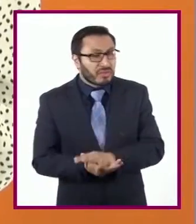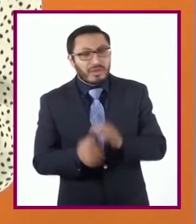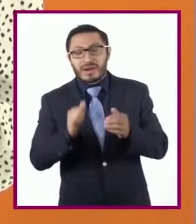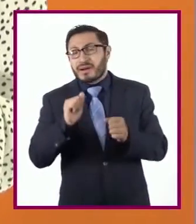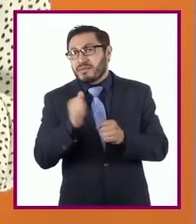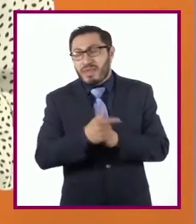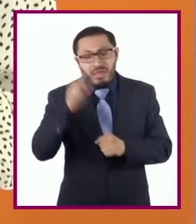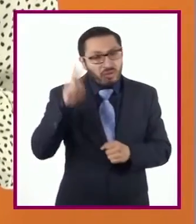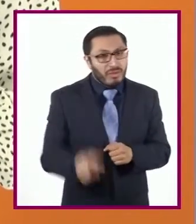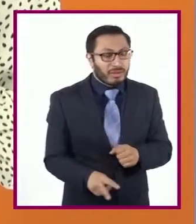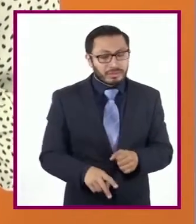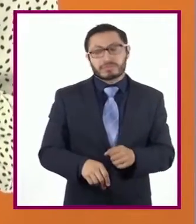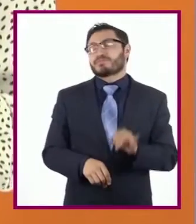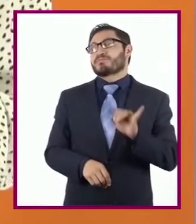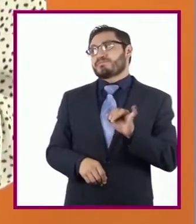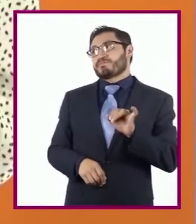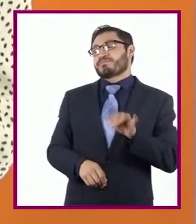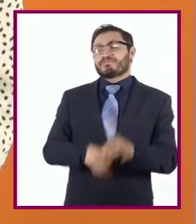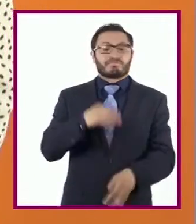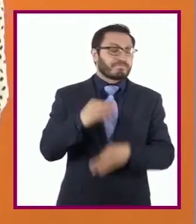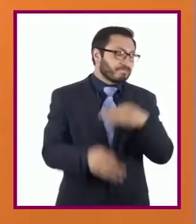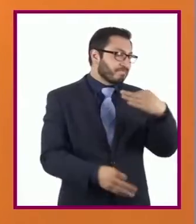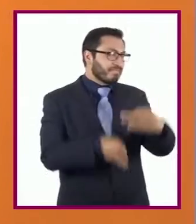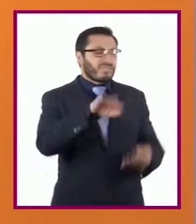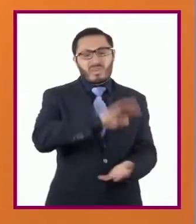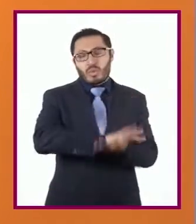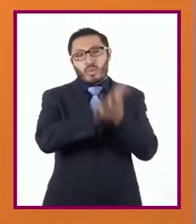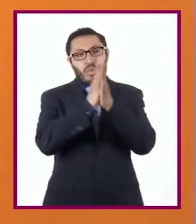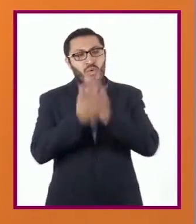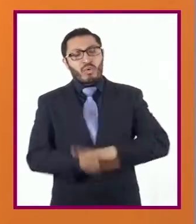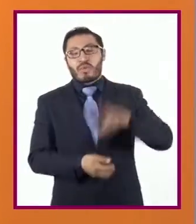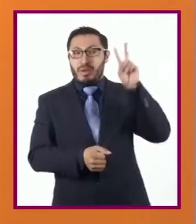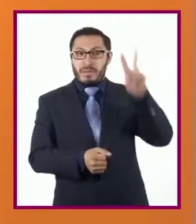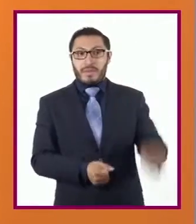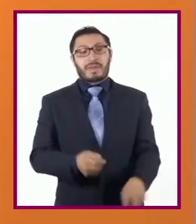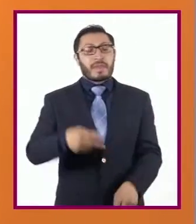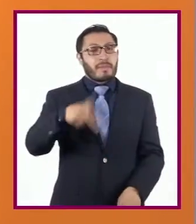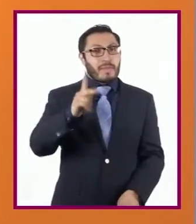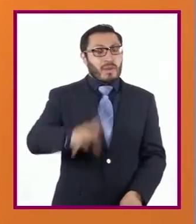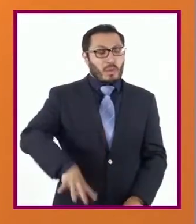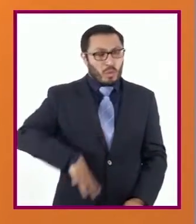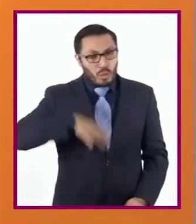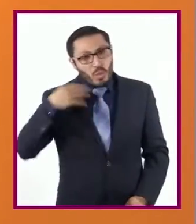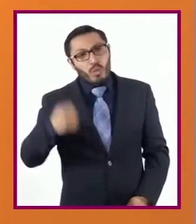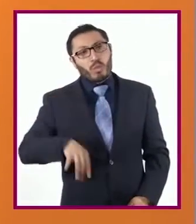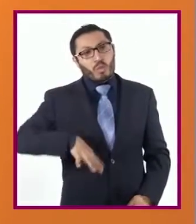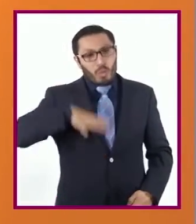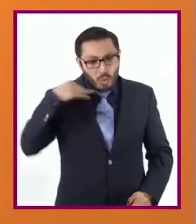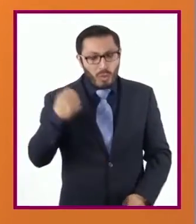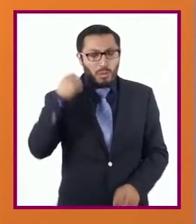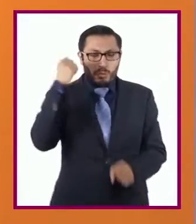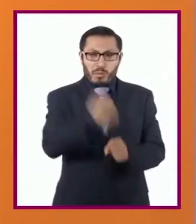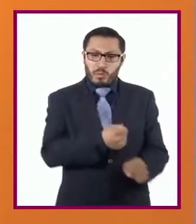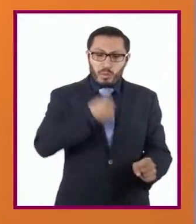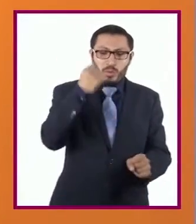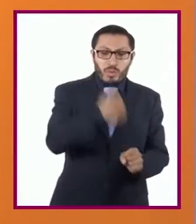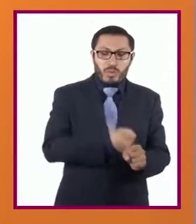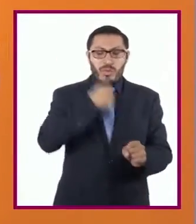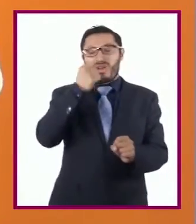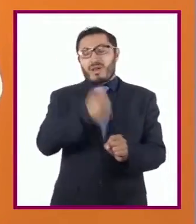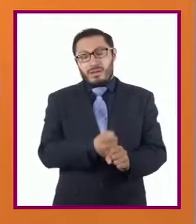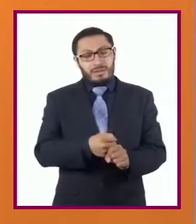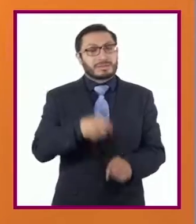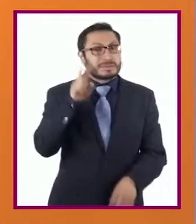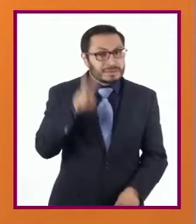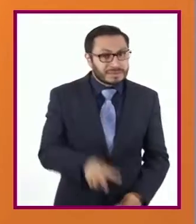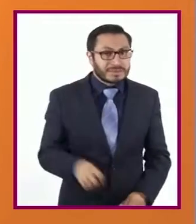Definitivamente, Mónica. Todo se puede convertir en algo real, sobre todo si lo sigo. Sobre todo si me intereso de verdad y si